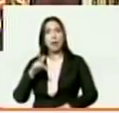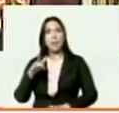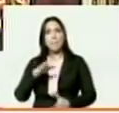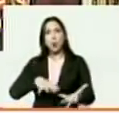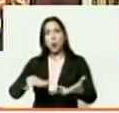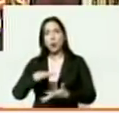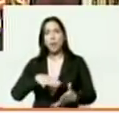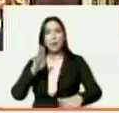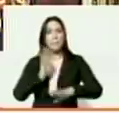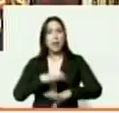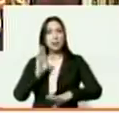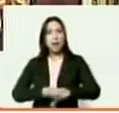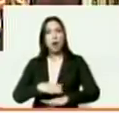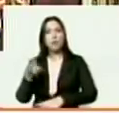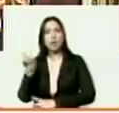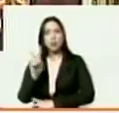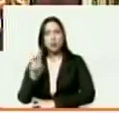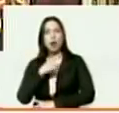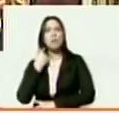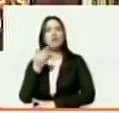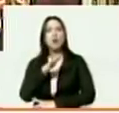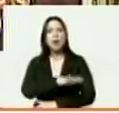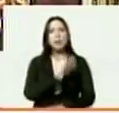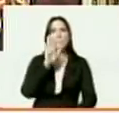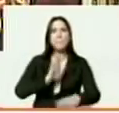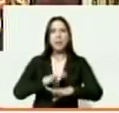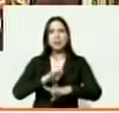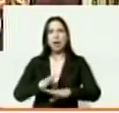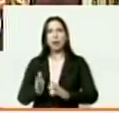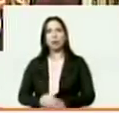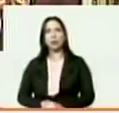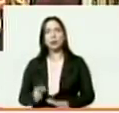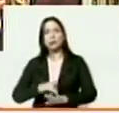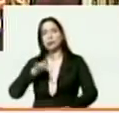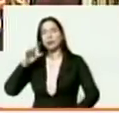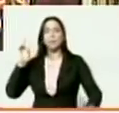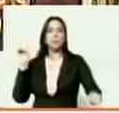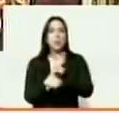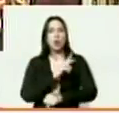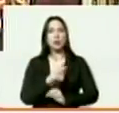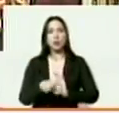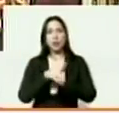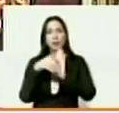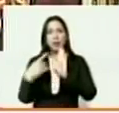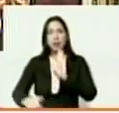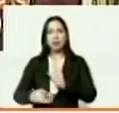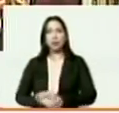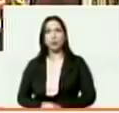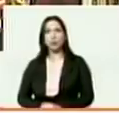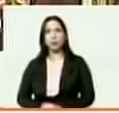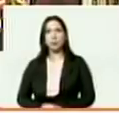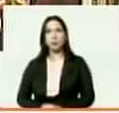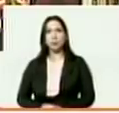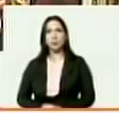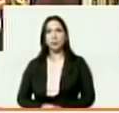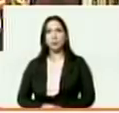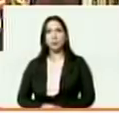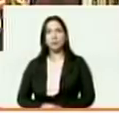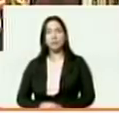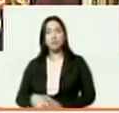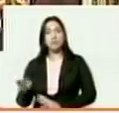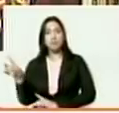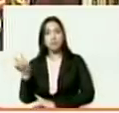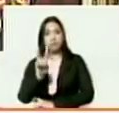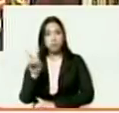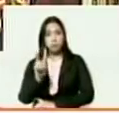en Venezuela, las muertes que se han producido, las graves violaciones de los derechos de los venezolanos,